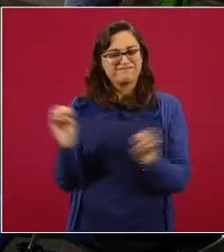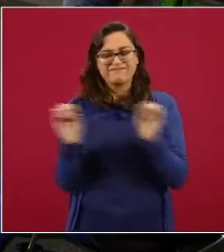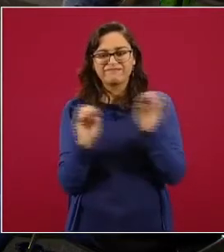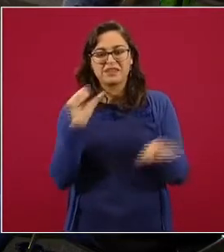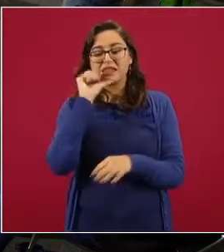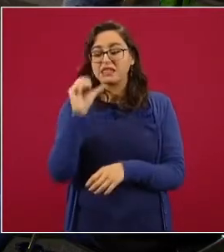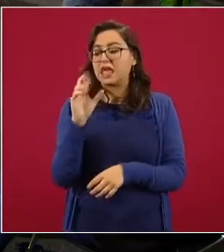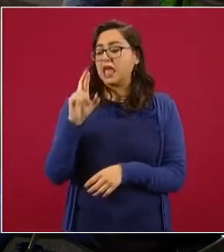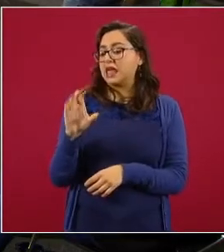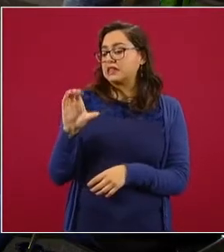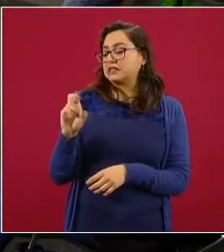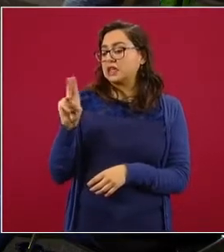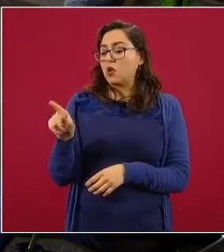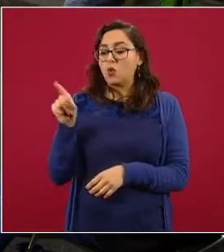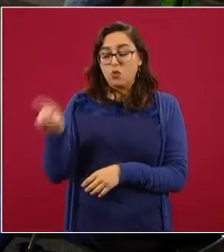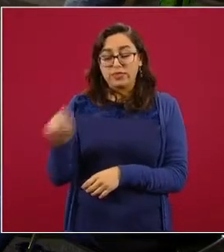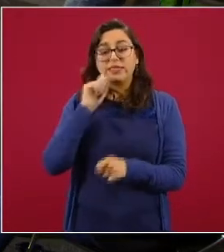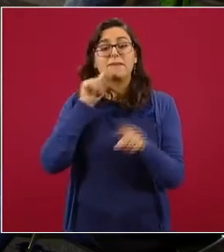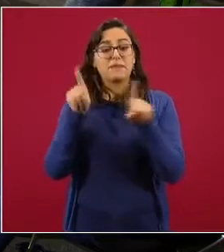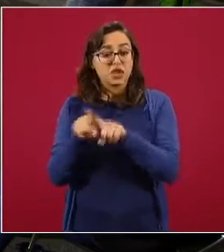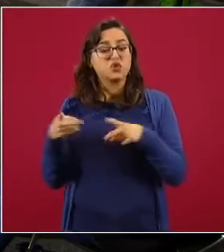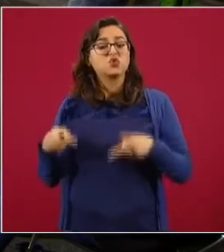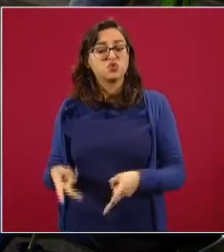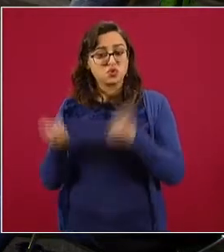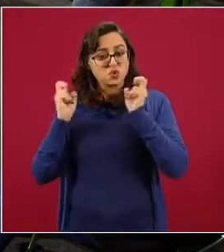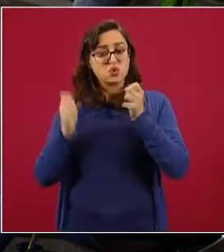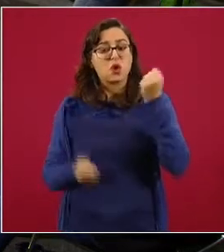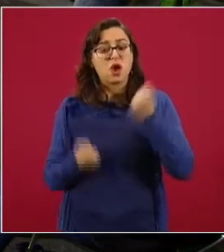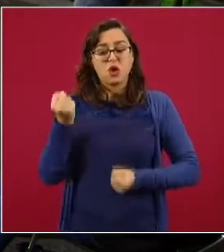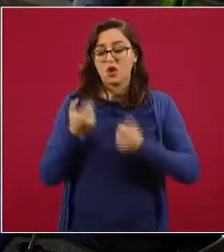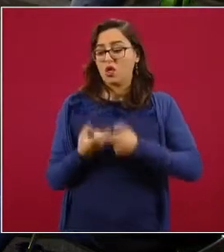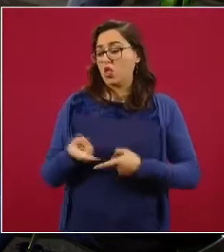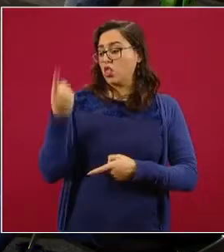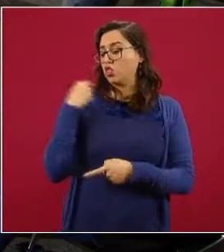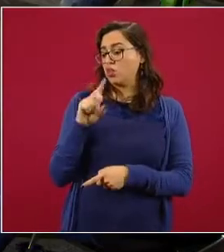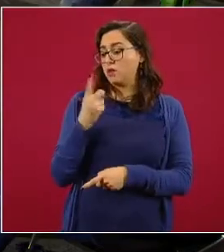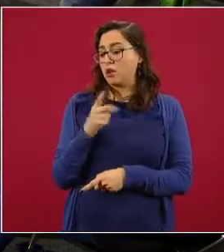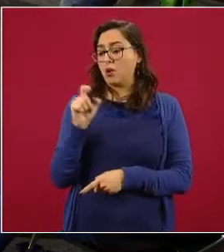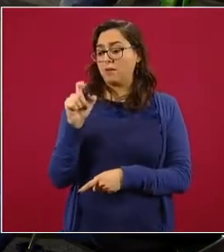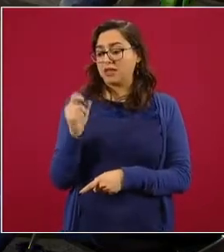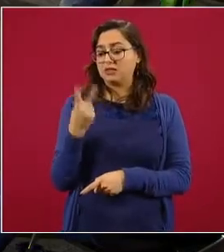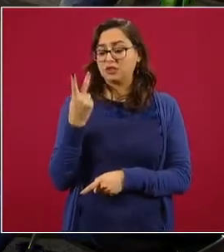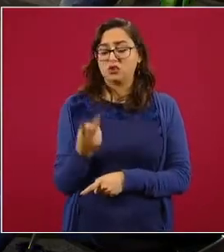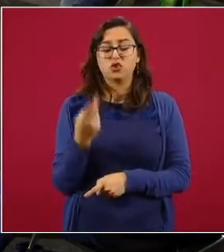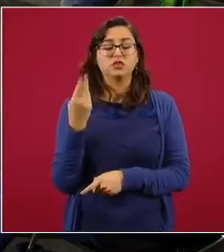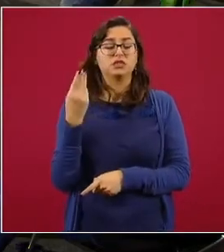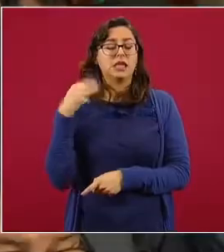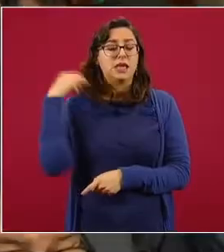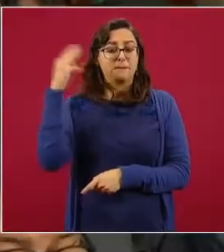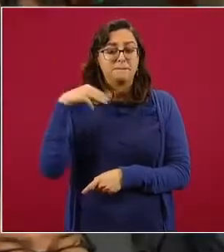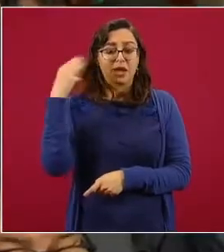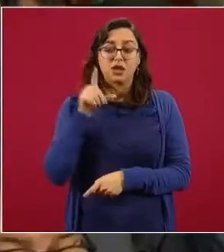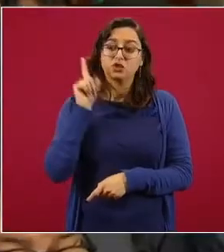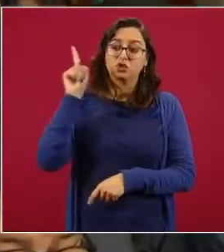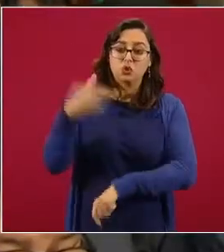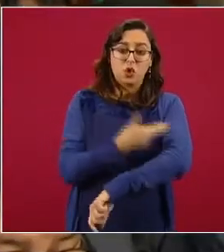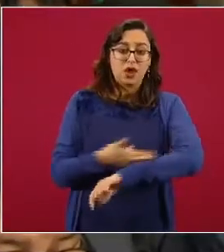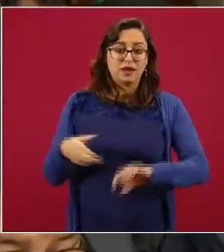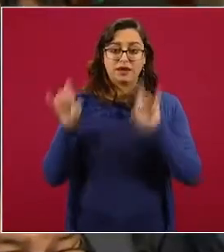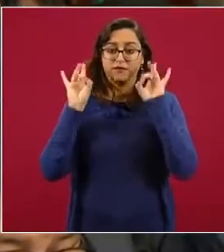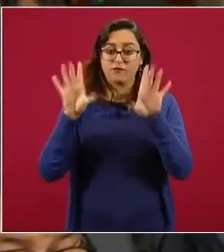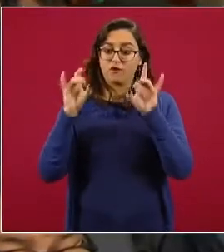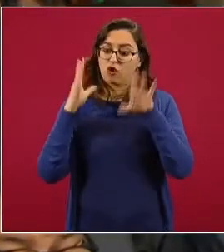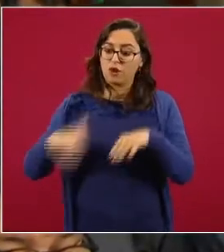está vinculado a una banda de robo de autos. El pasado domingo 22 de marzo, en Reforma e Insurgentes, fueron por 7 patrullas